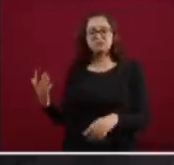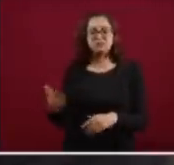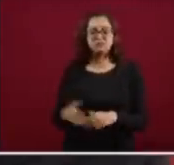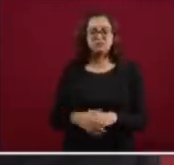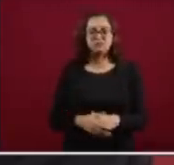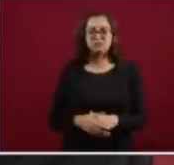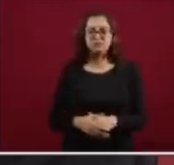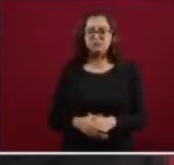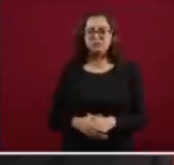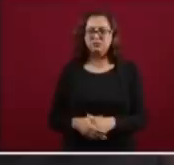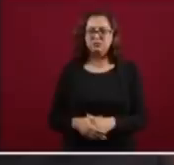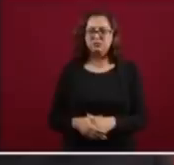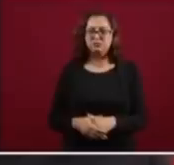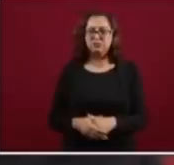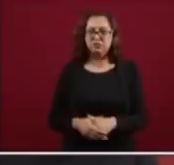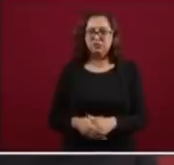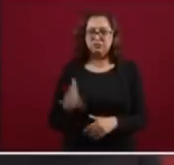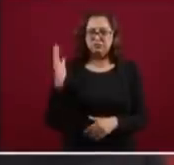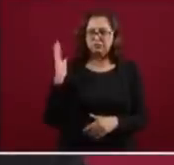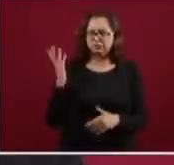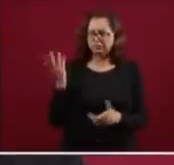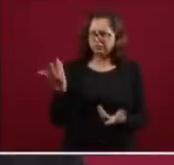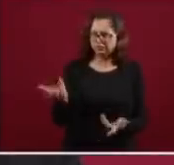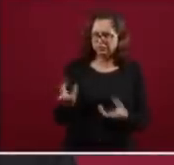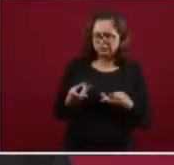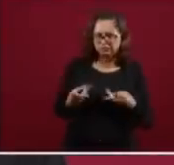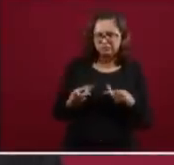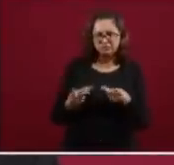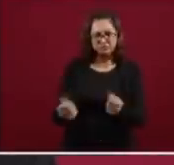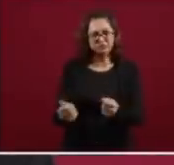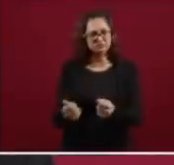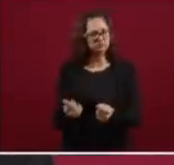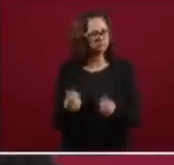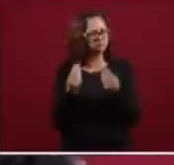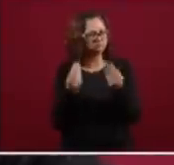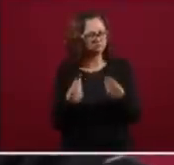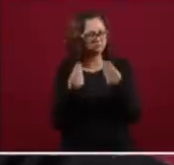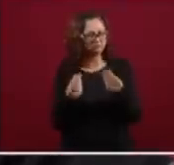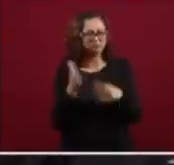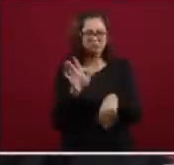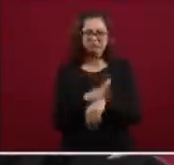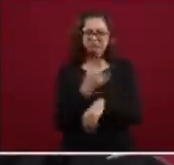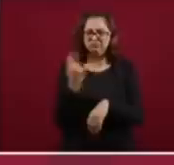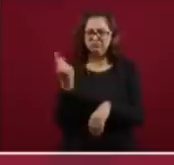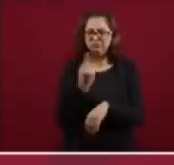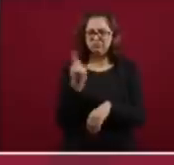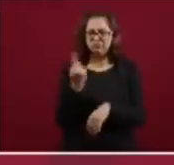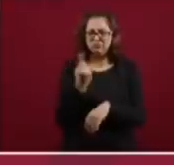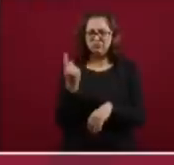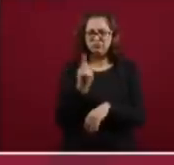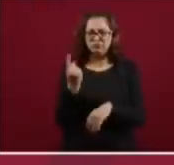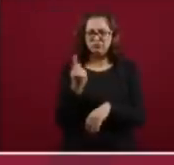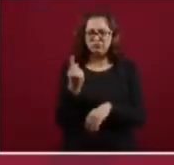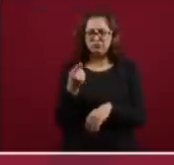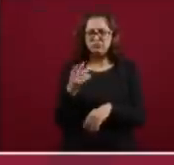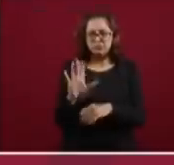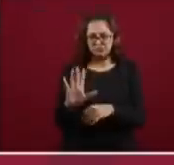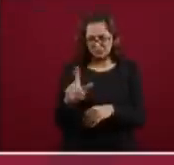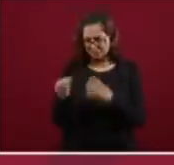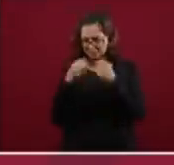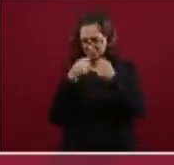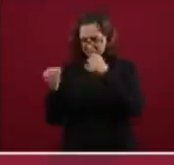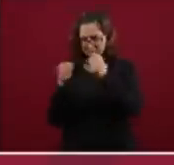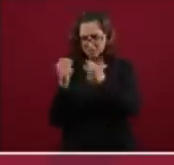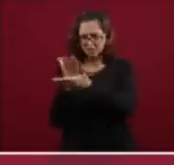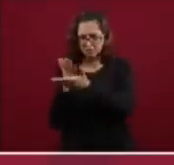tantas camionetas porque tanto gasto es distinto lo de la prensa estoy hablando la comitiva